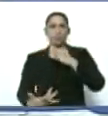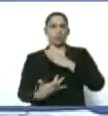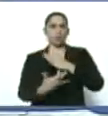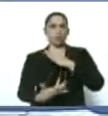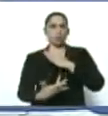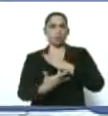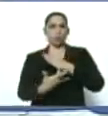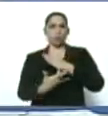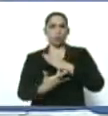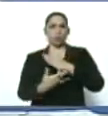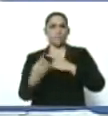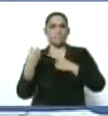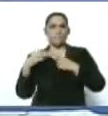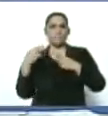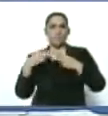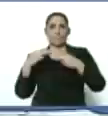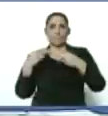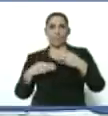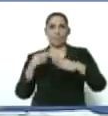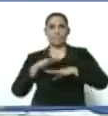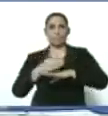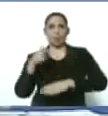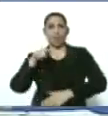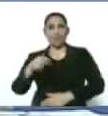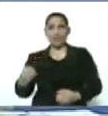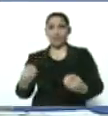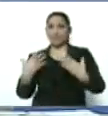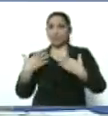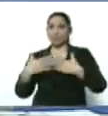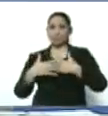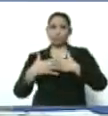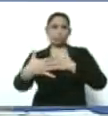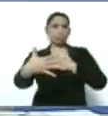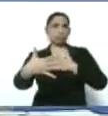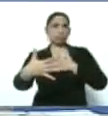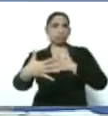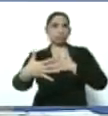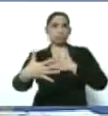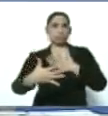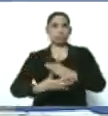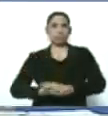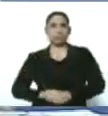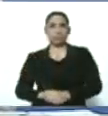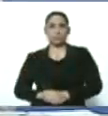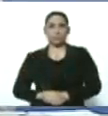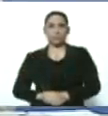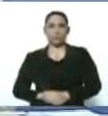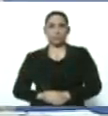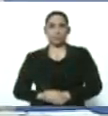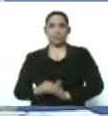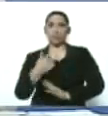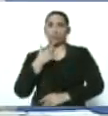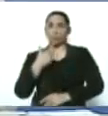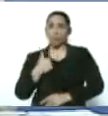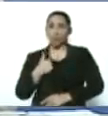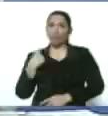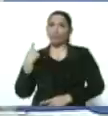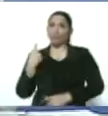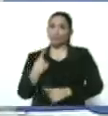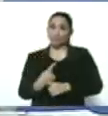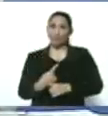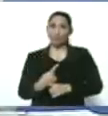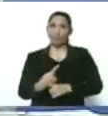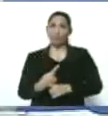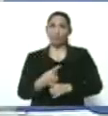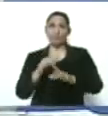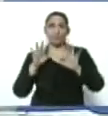tecnológica y de insumos, porque esta pandemia va para largo. Yo dije, tenemos que tener pronto